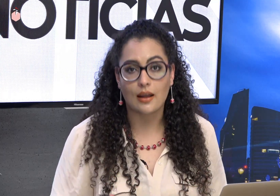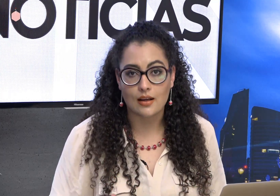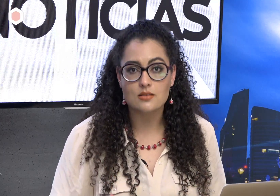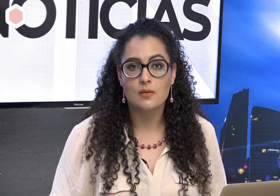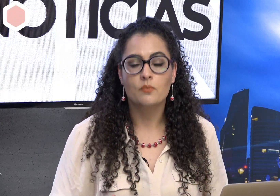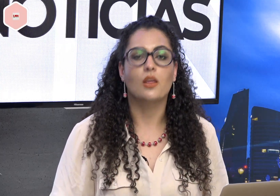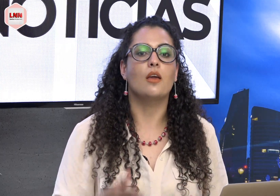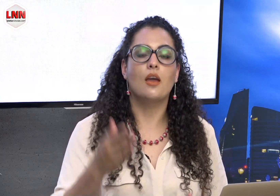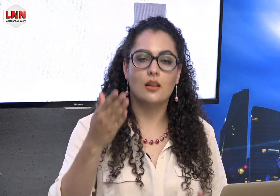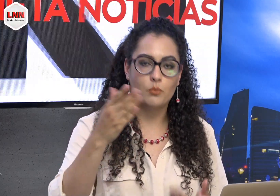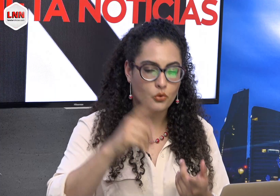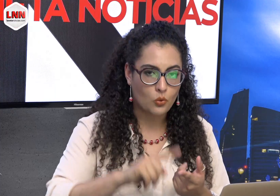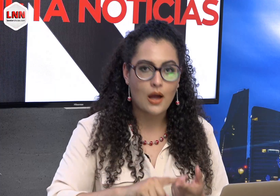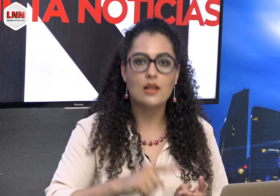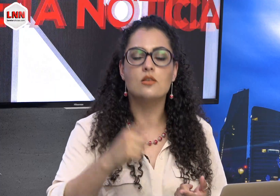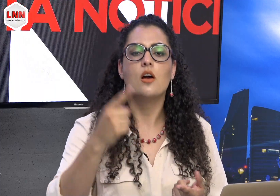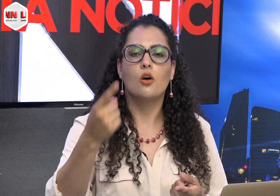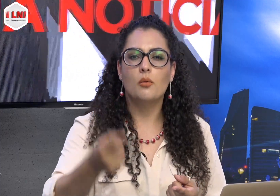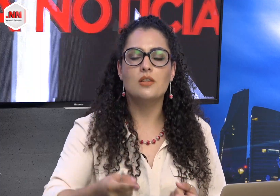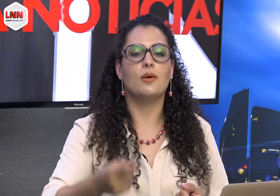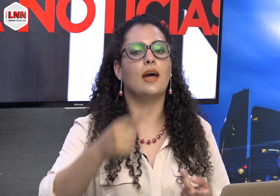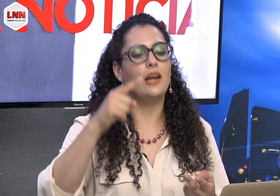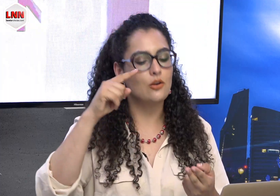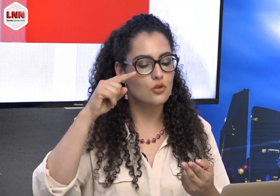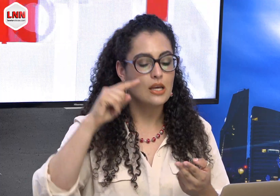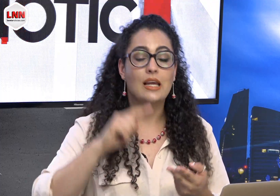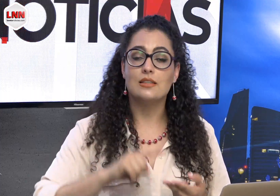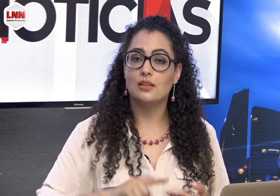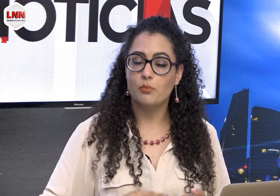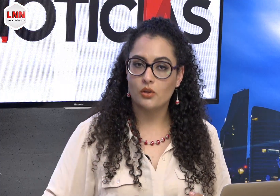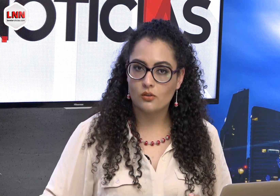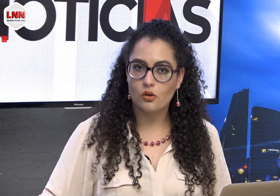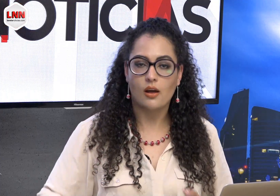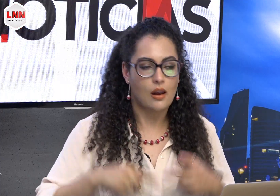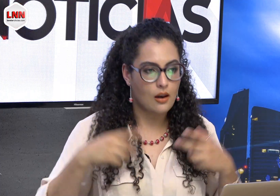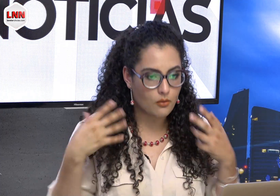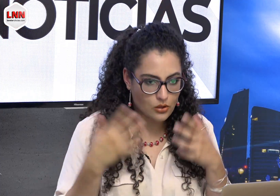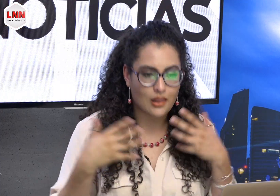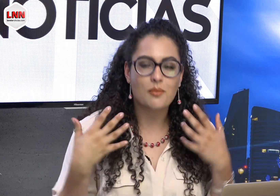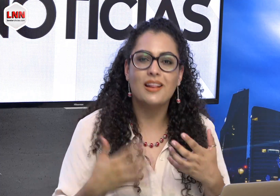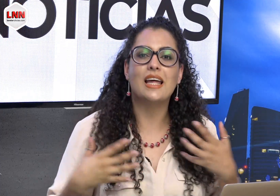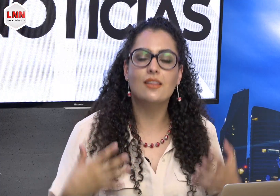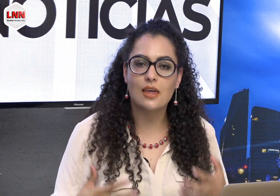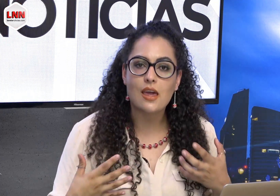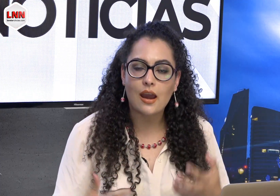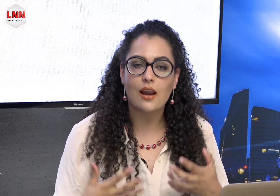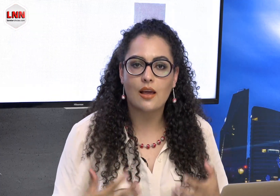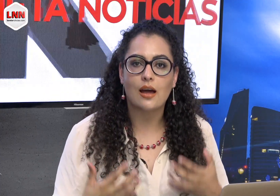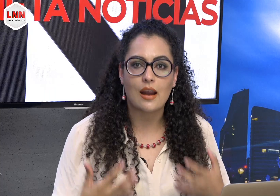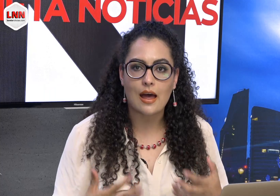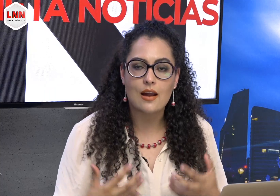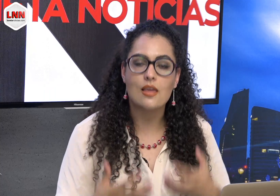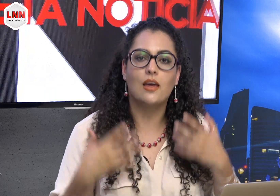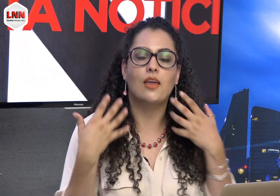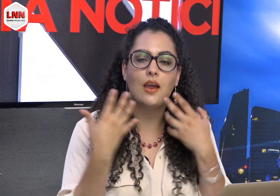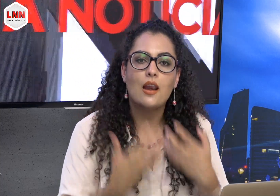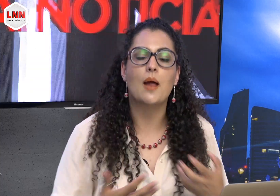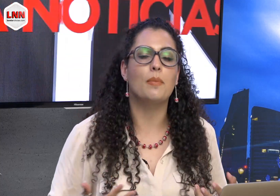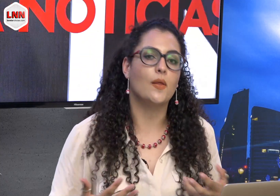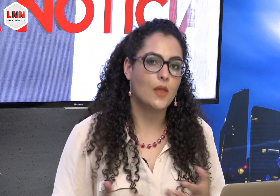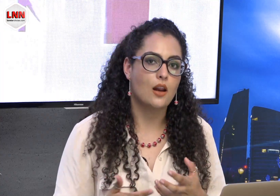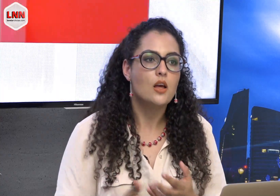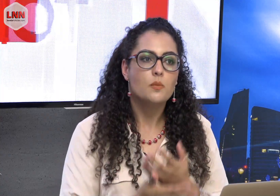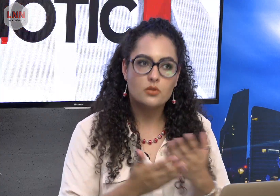tienen ganas, que llegan puntuales, jóvenes becarios, que le están poniendo que de verdad quieren ganar y que